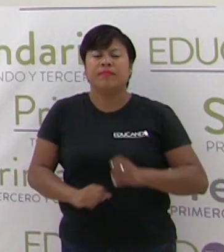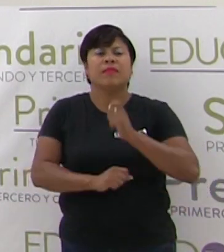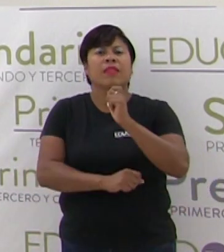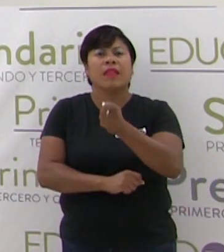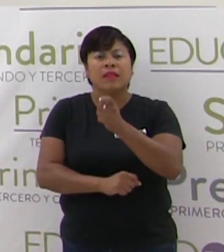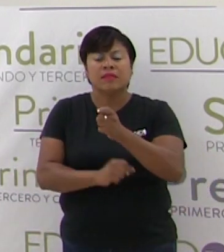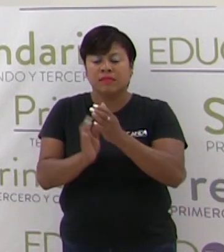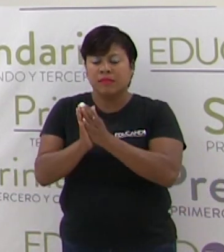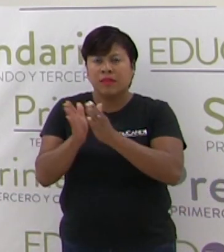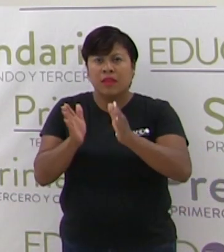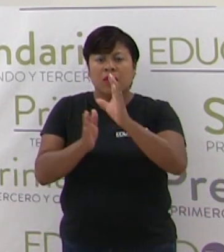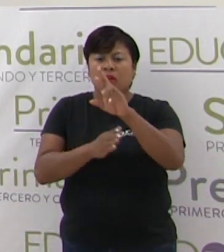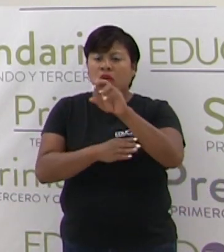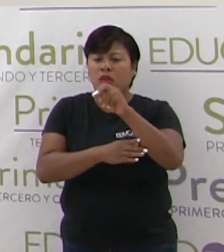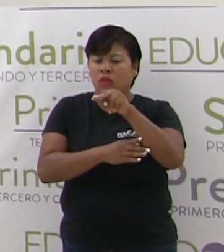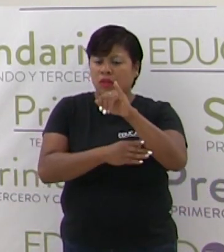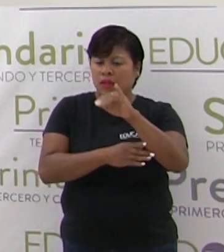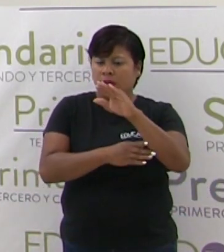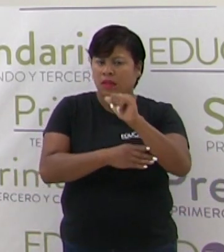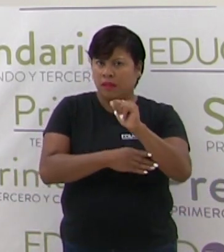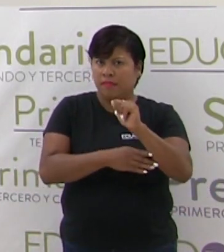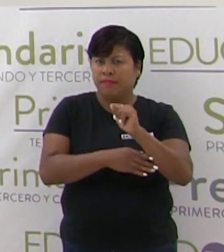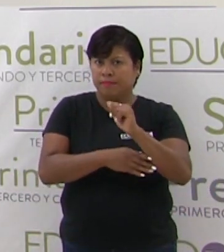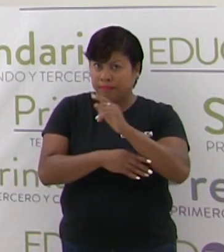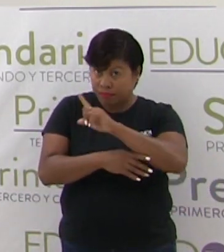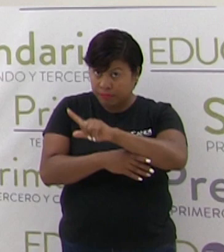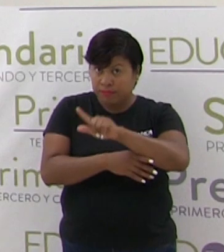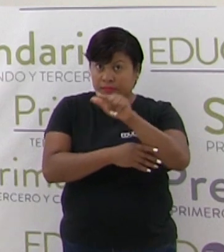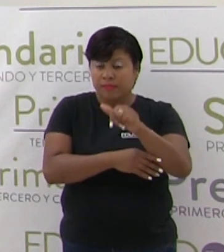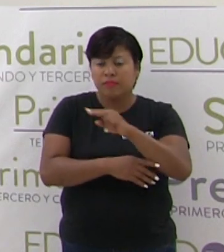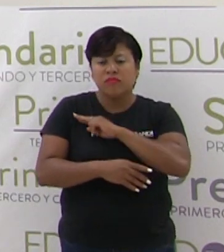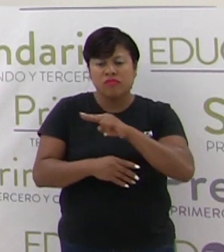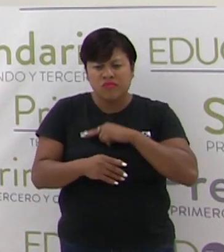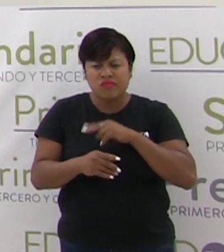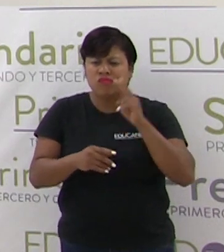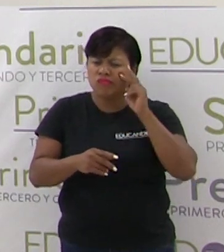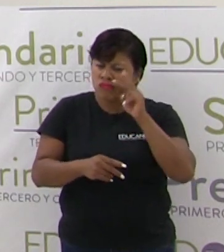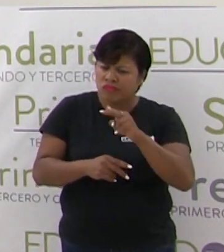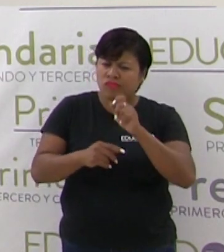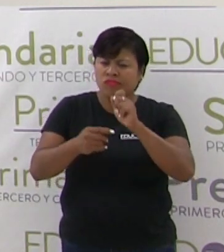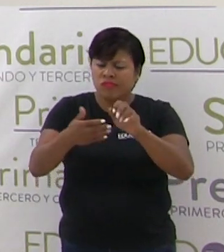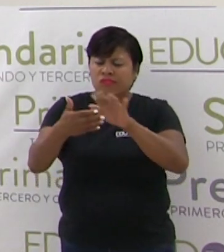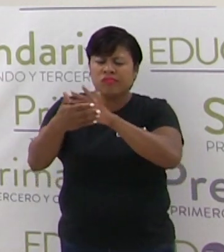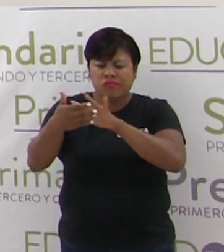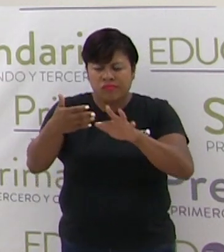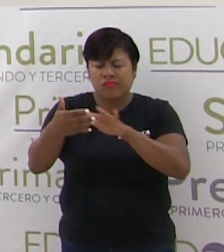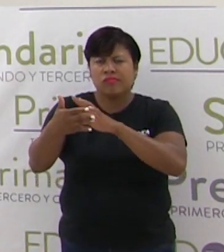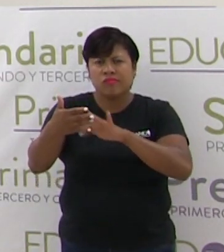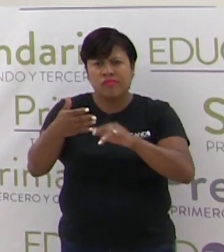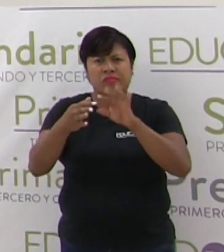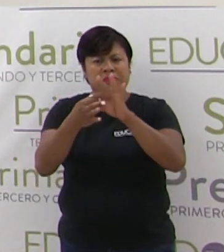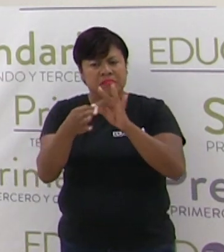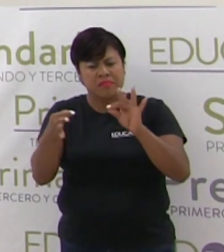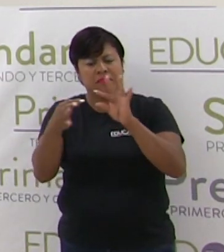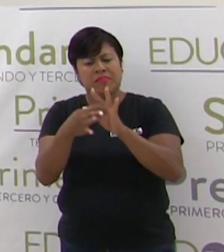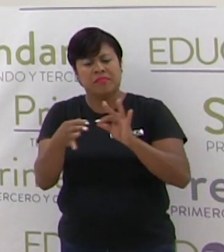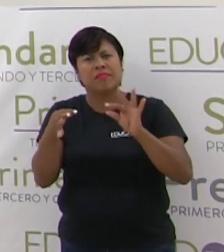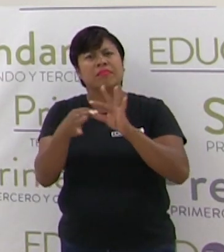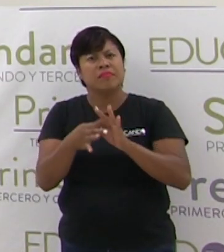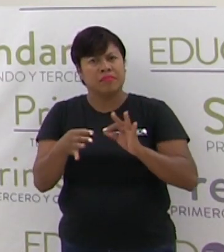que es una crónica. Después fuimos desmembrando el texto, lo fuimos